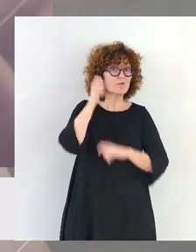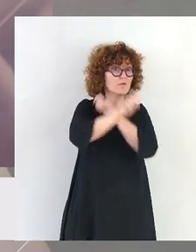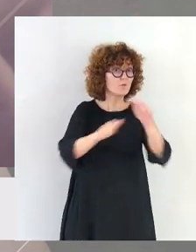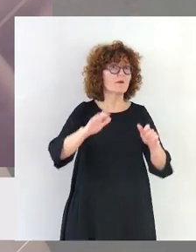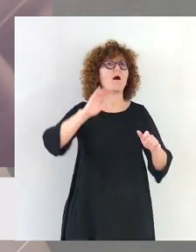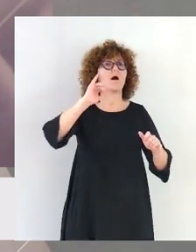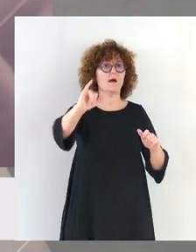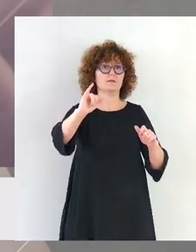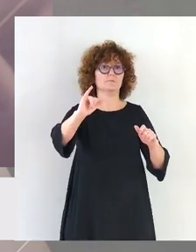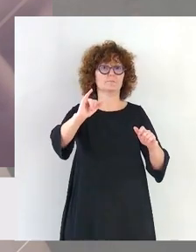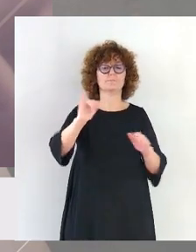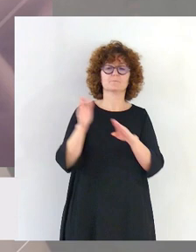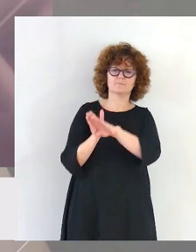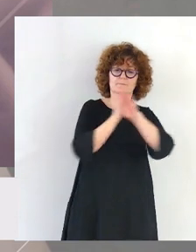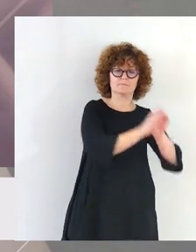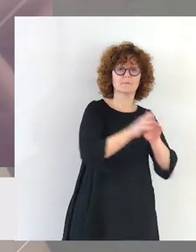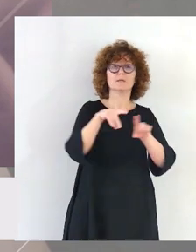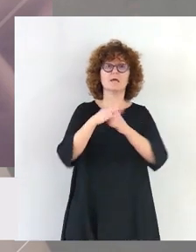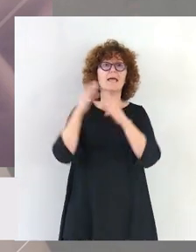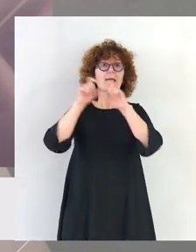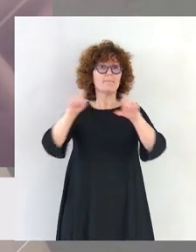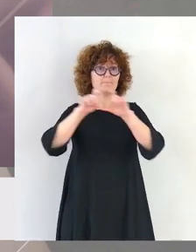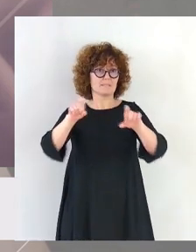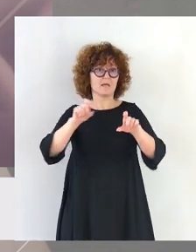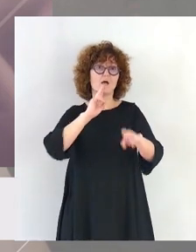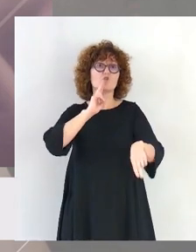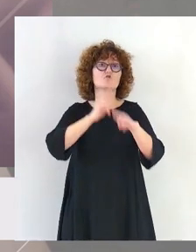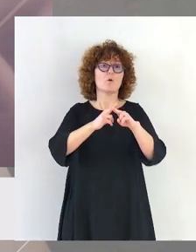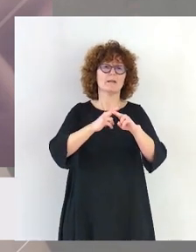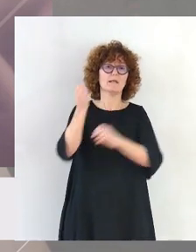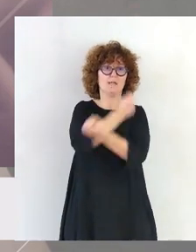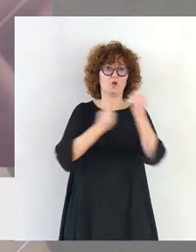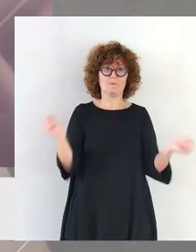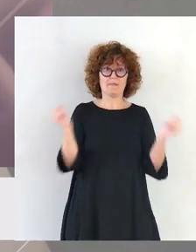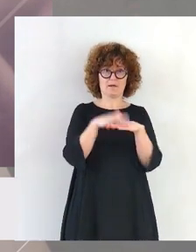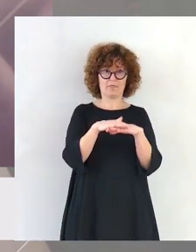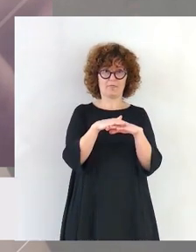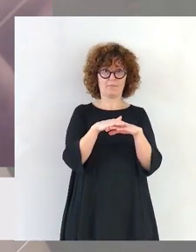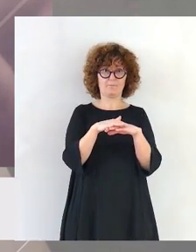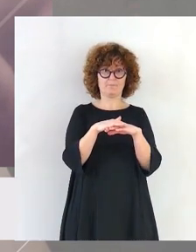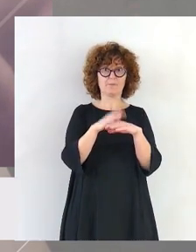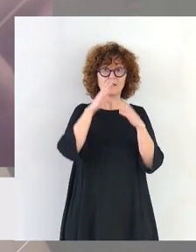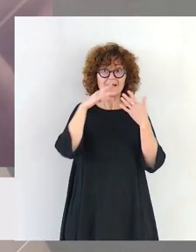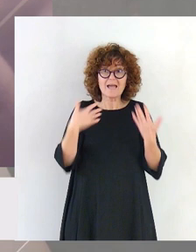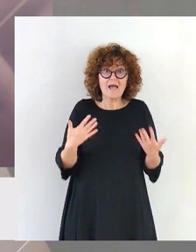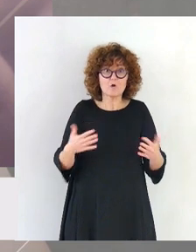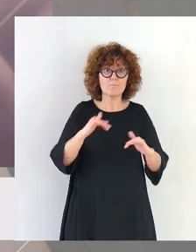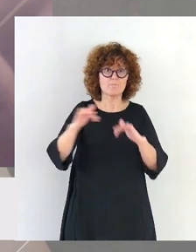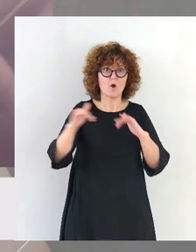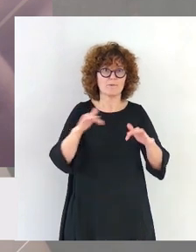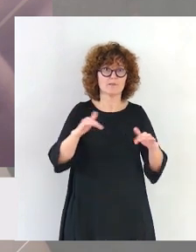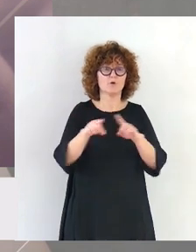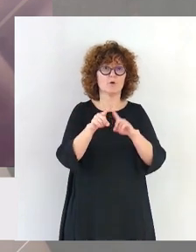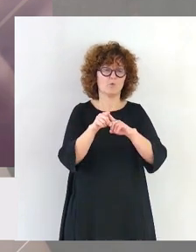en el mundo de la empresa estamos asistiendo a un Boom de lo que se llama la economía verde no estamos ante el mayor movimiento de desinversión de la